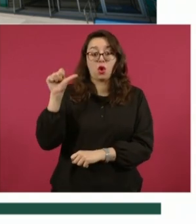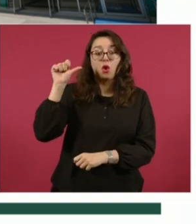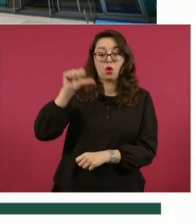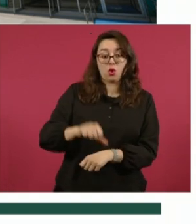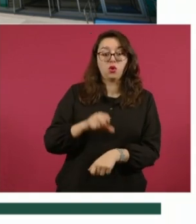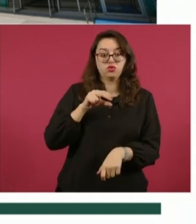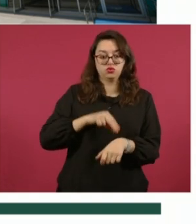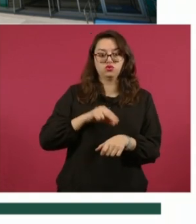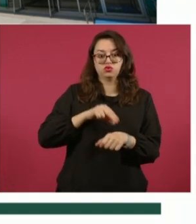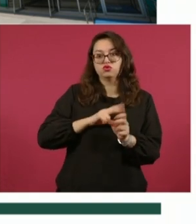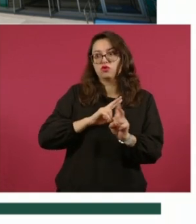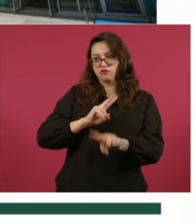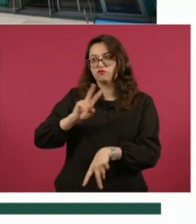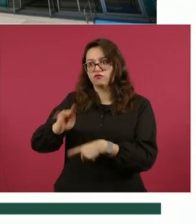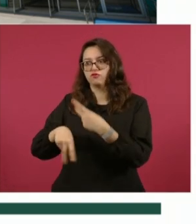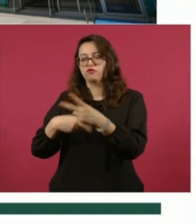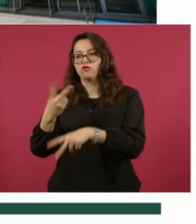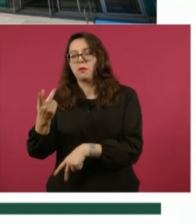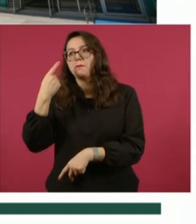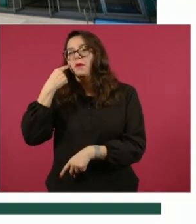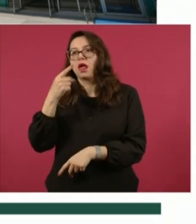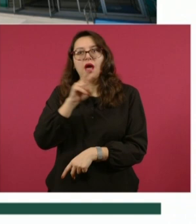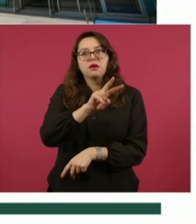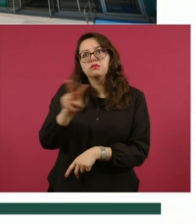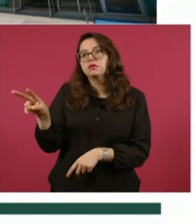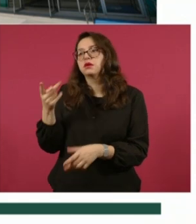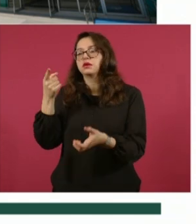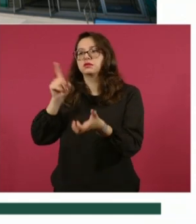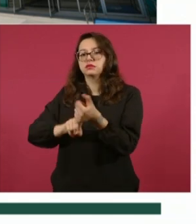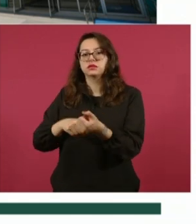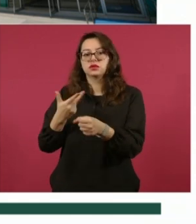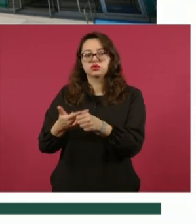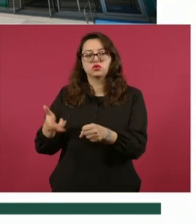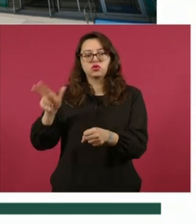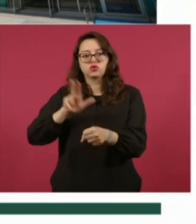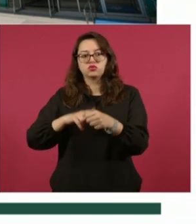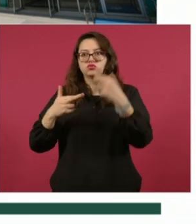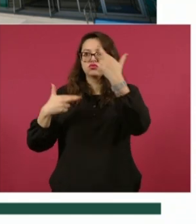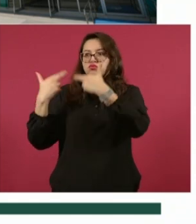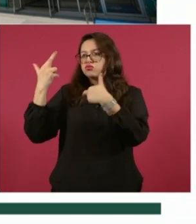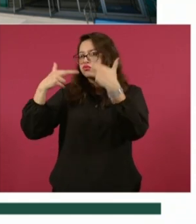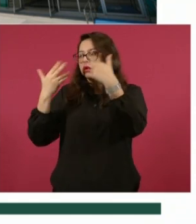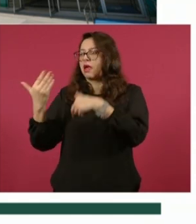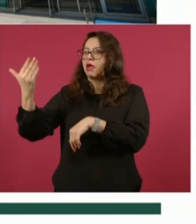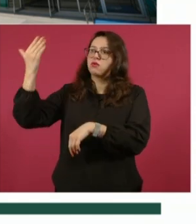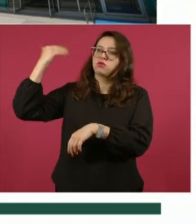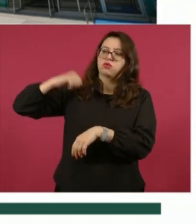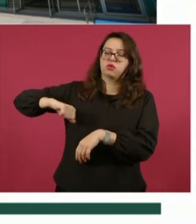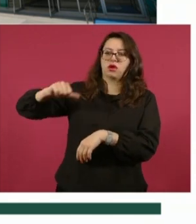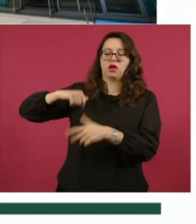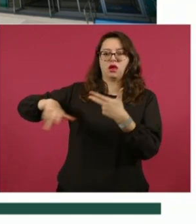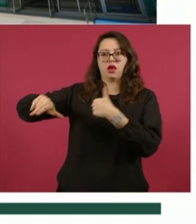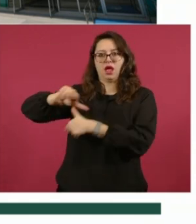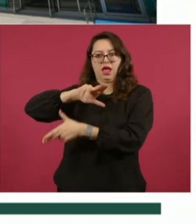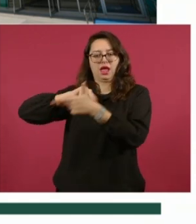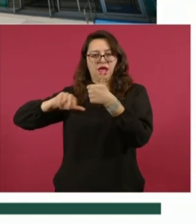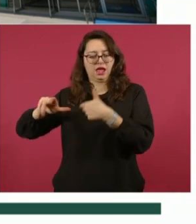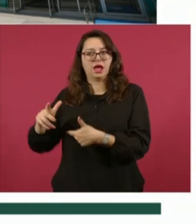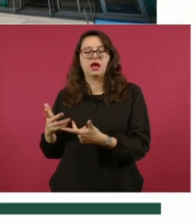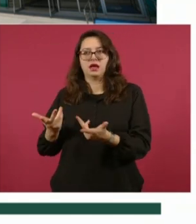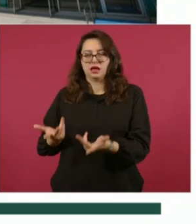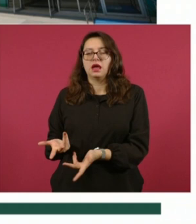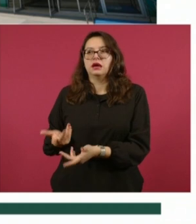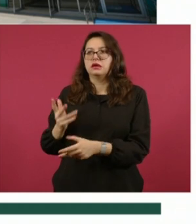supervisión de las rehabilitaciones que se hicieron en los hospitales afectados por el huracán Ágata, sobre todo en la parte ya de puesta en marcha de